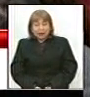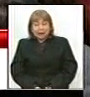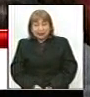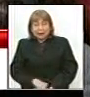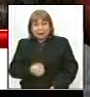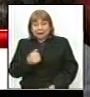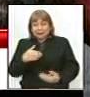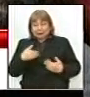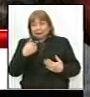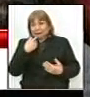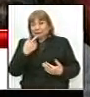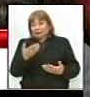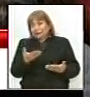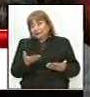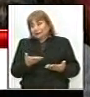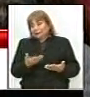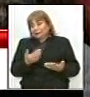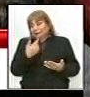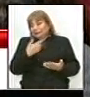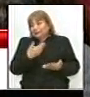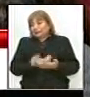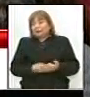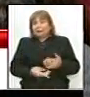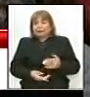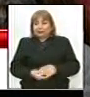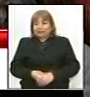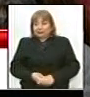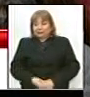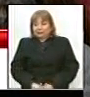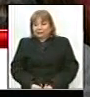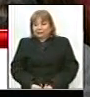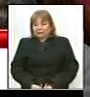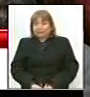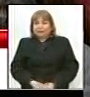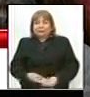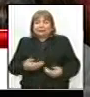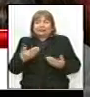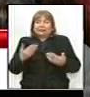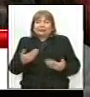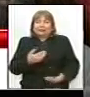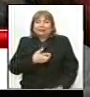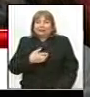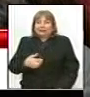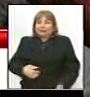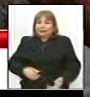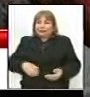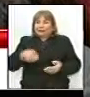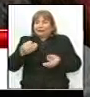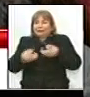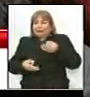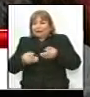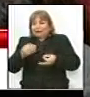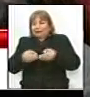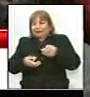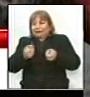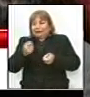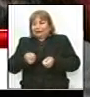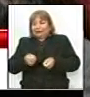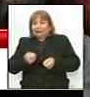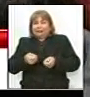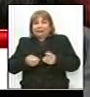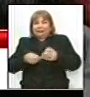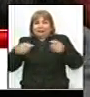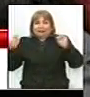también pero también podría ser pero le digo lo siguiente presidente el tribunal constitucional y yo digo en cuento